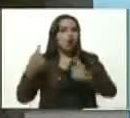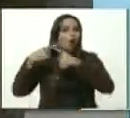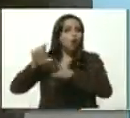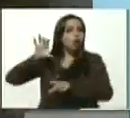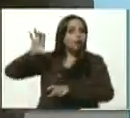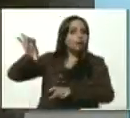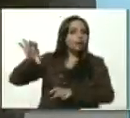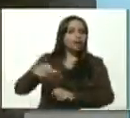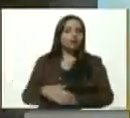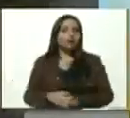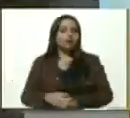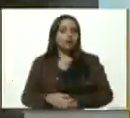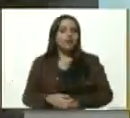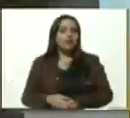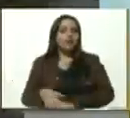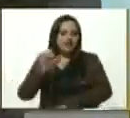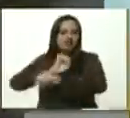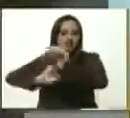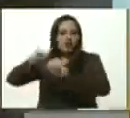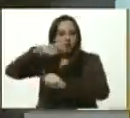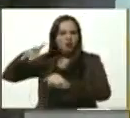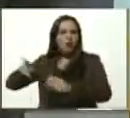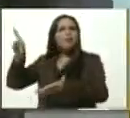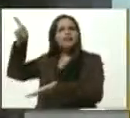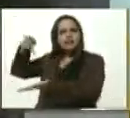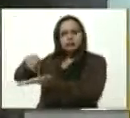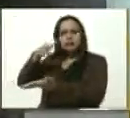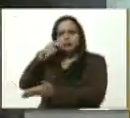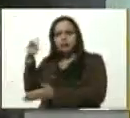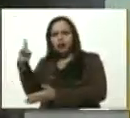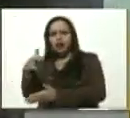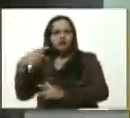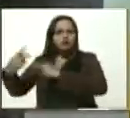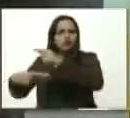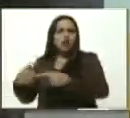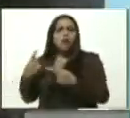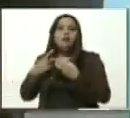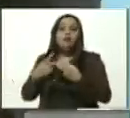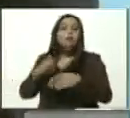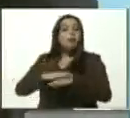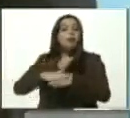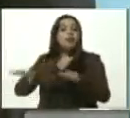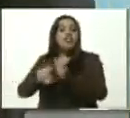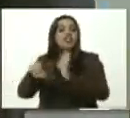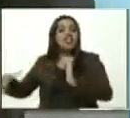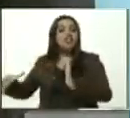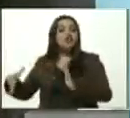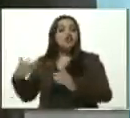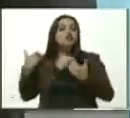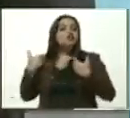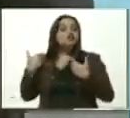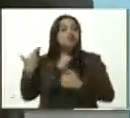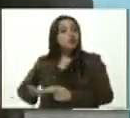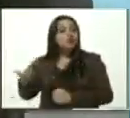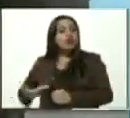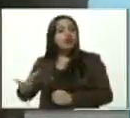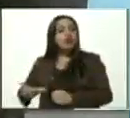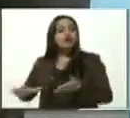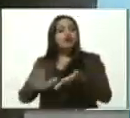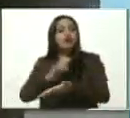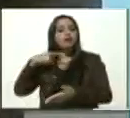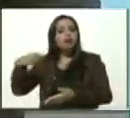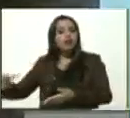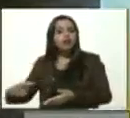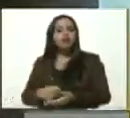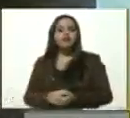pueblo, participan también en esa labor de vigilancia en procesos electorales, porque un derecho importante son los derechos políticos, hacen informes,